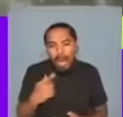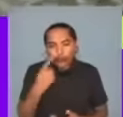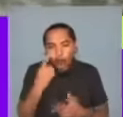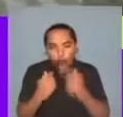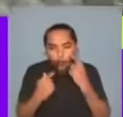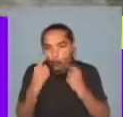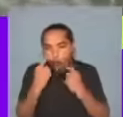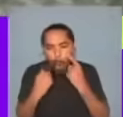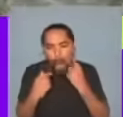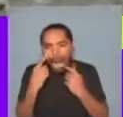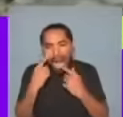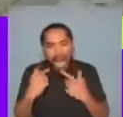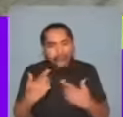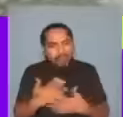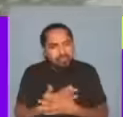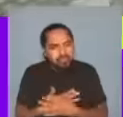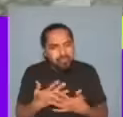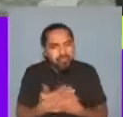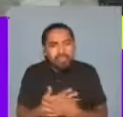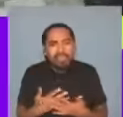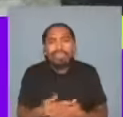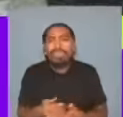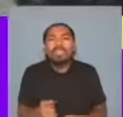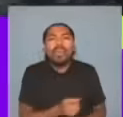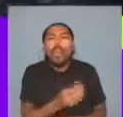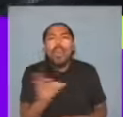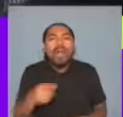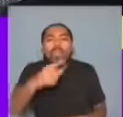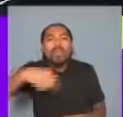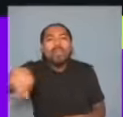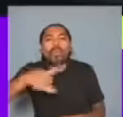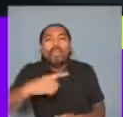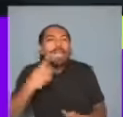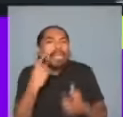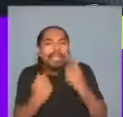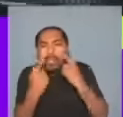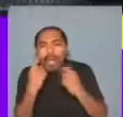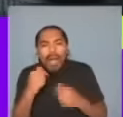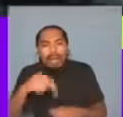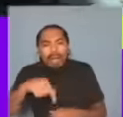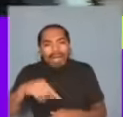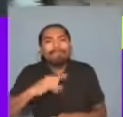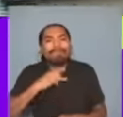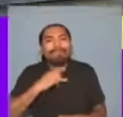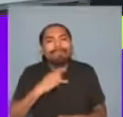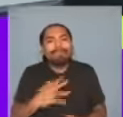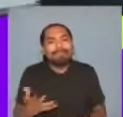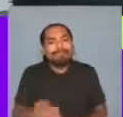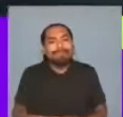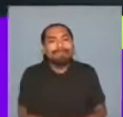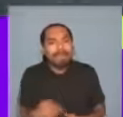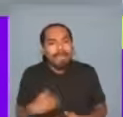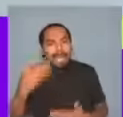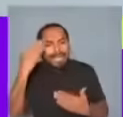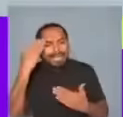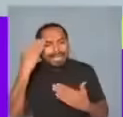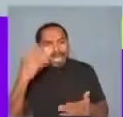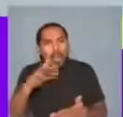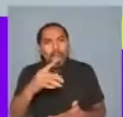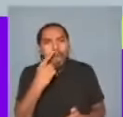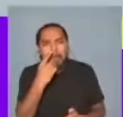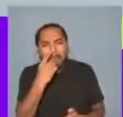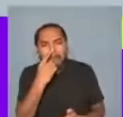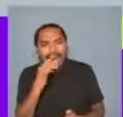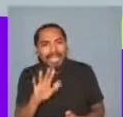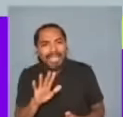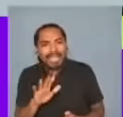¿Cuánta gente llorando debe haber hoy en Jujuy para darle el último adiós al perrito Solís? Así es, exactamente. Bueno, así que nada, el